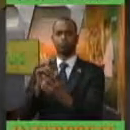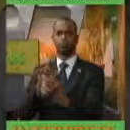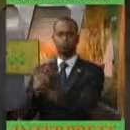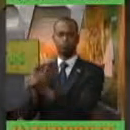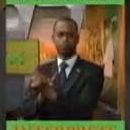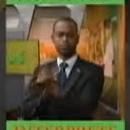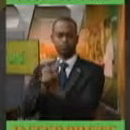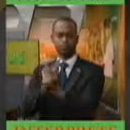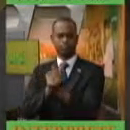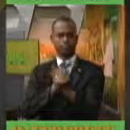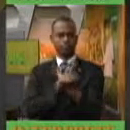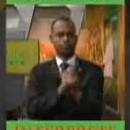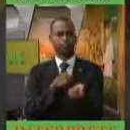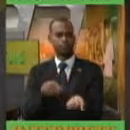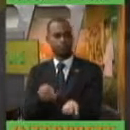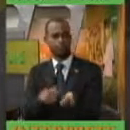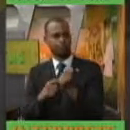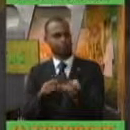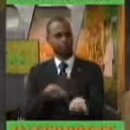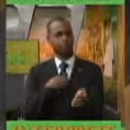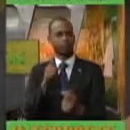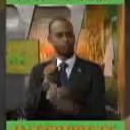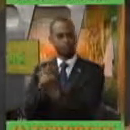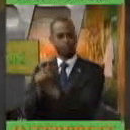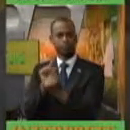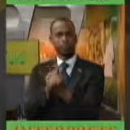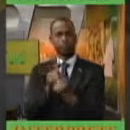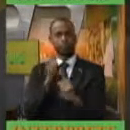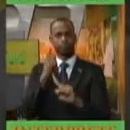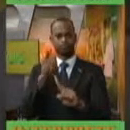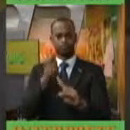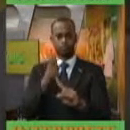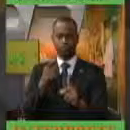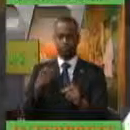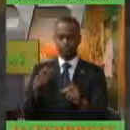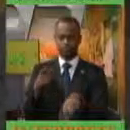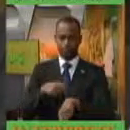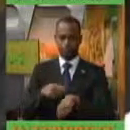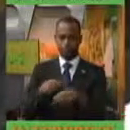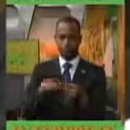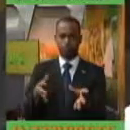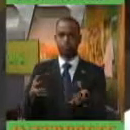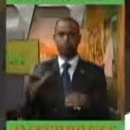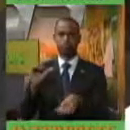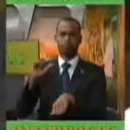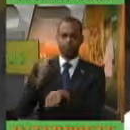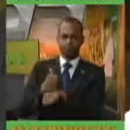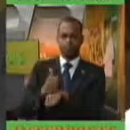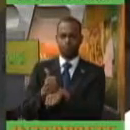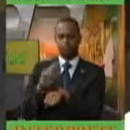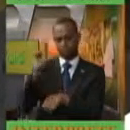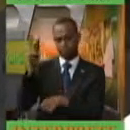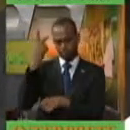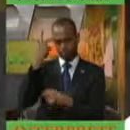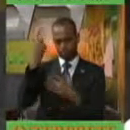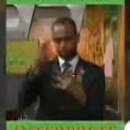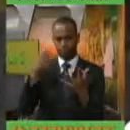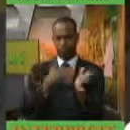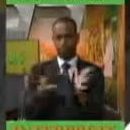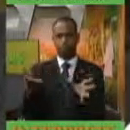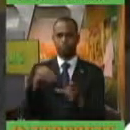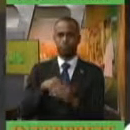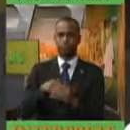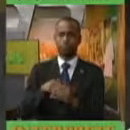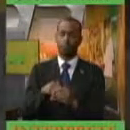con todos los síndicos para que no perdamos tiempo en la construcción de esta política de inclusión